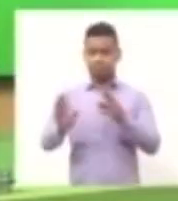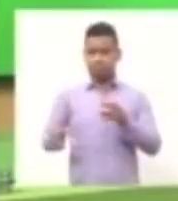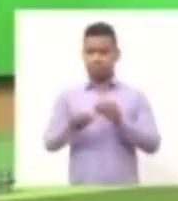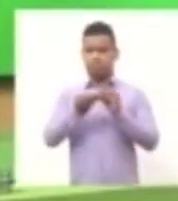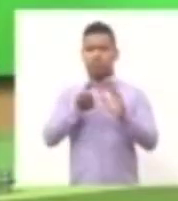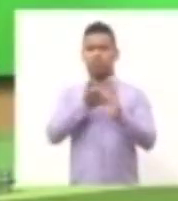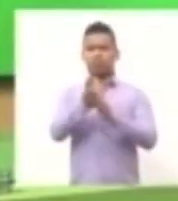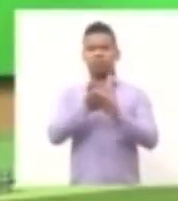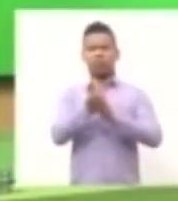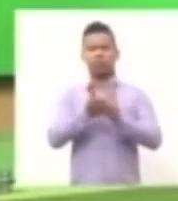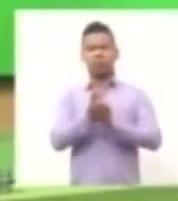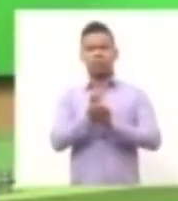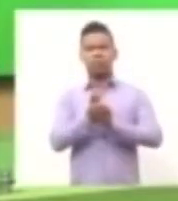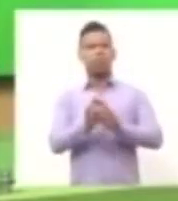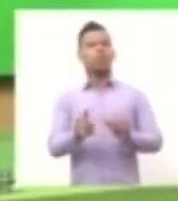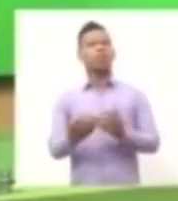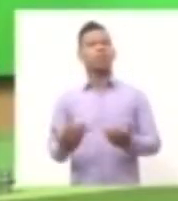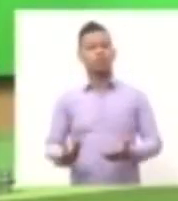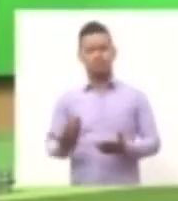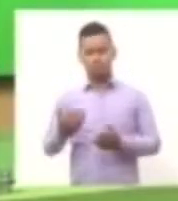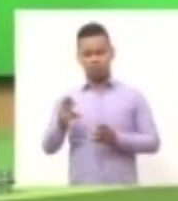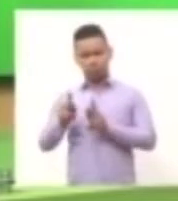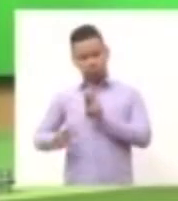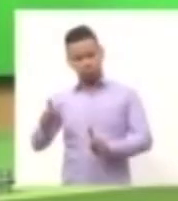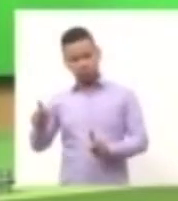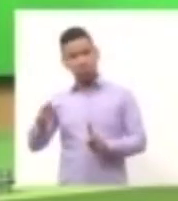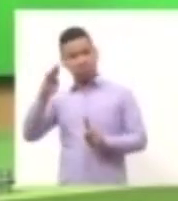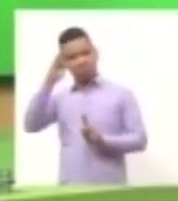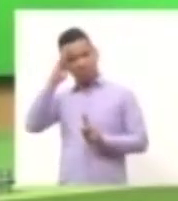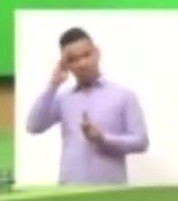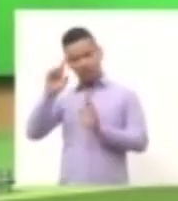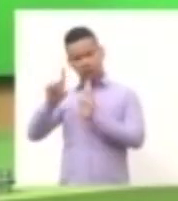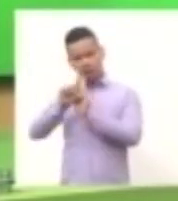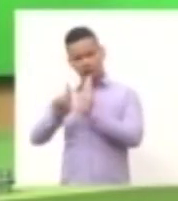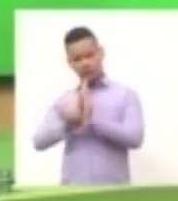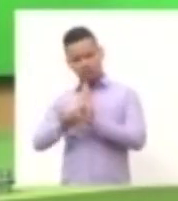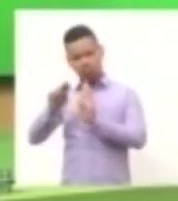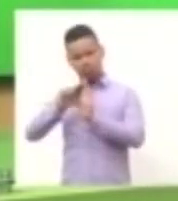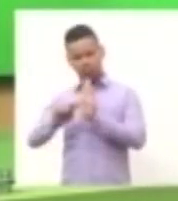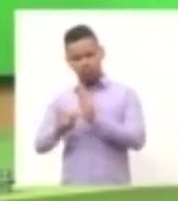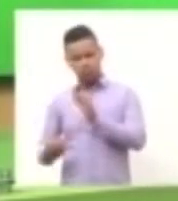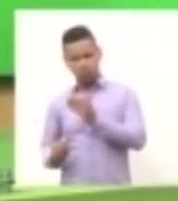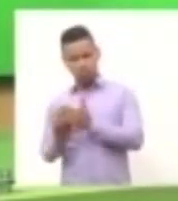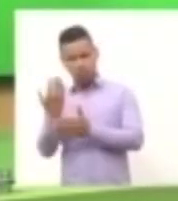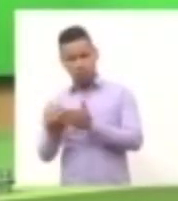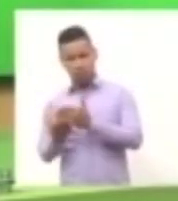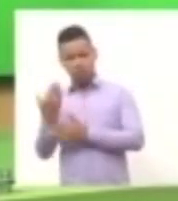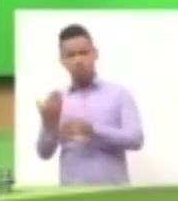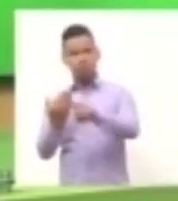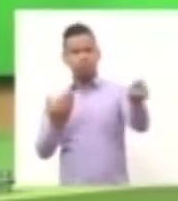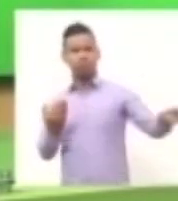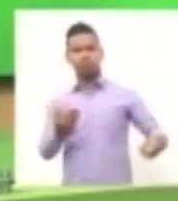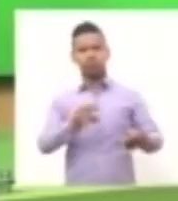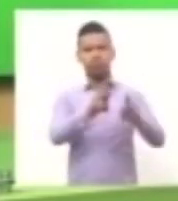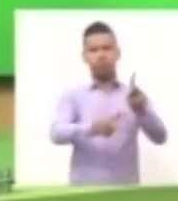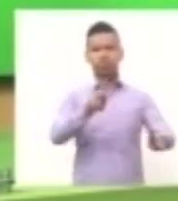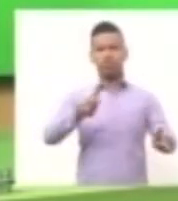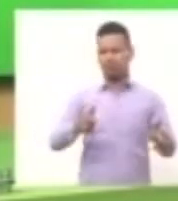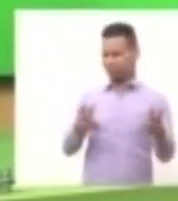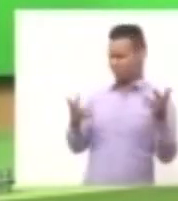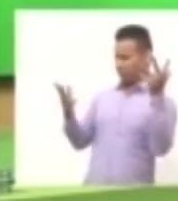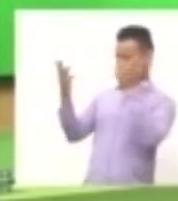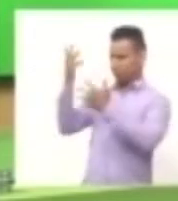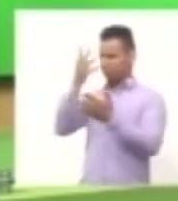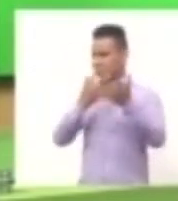noticias. Con las nuevas medidas estipuladas en el Código de Policía se han generado controversias, sobre todo los controles del consumo de bebidas alcohólicas